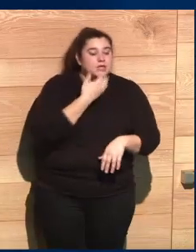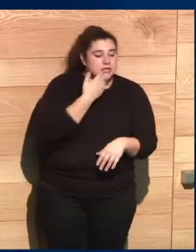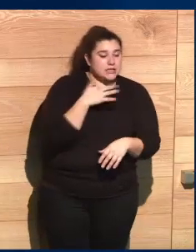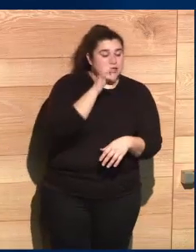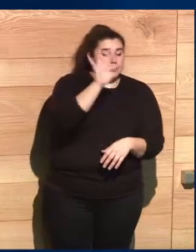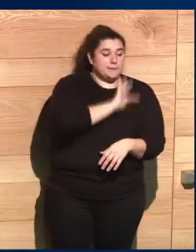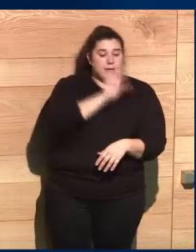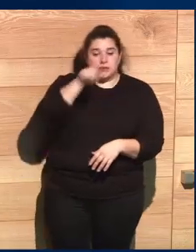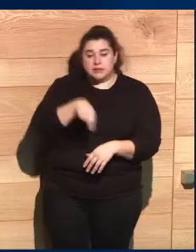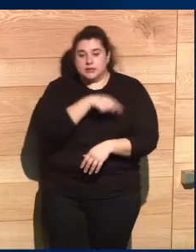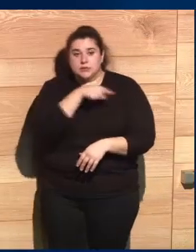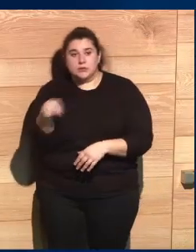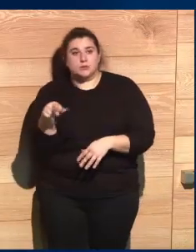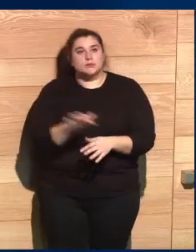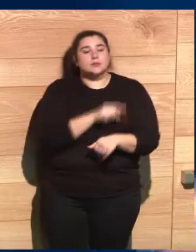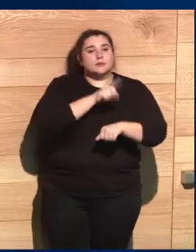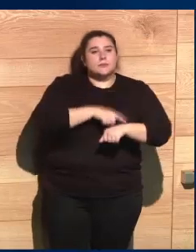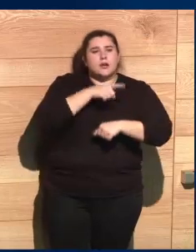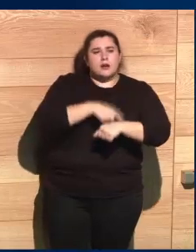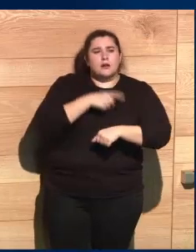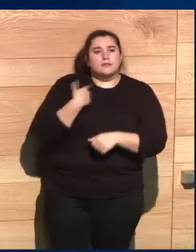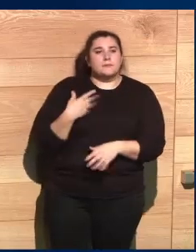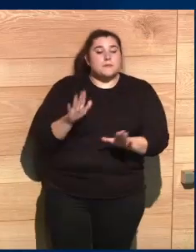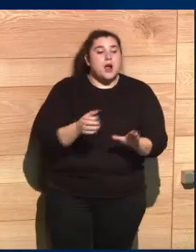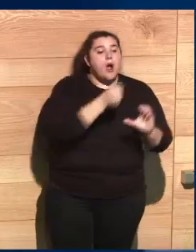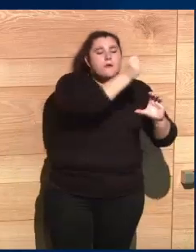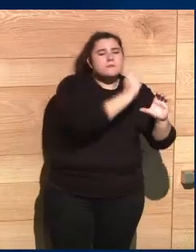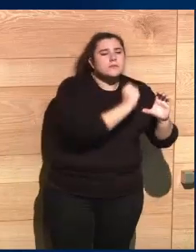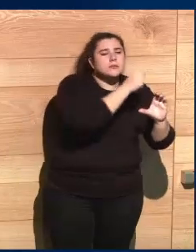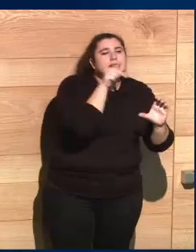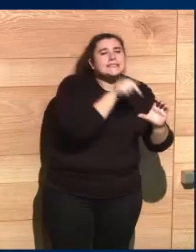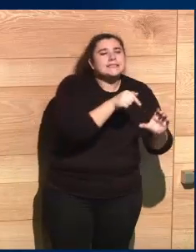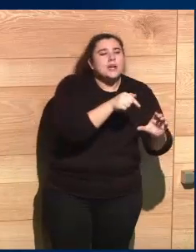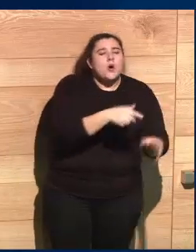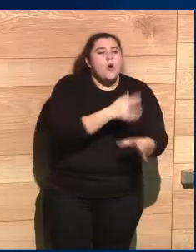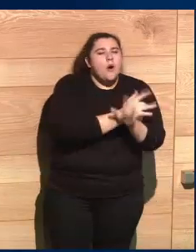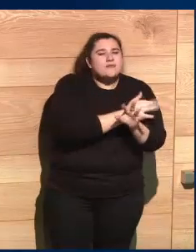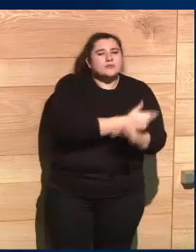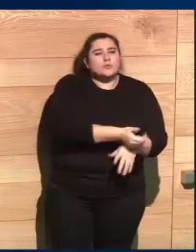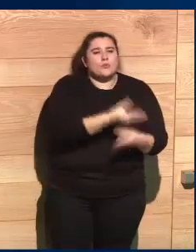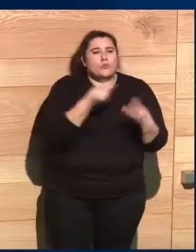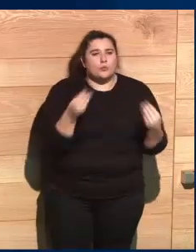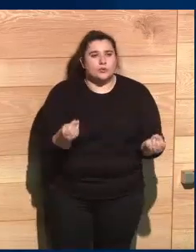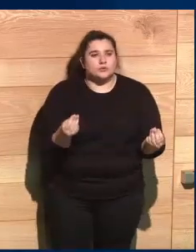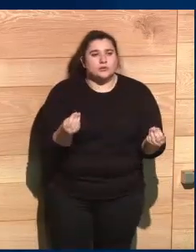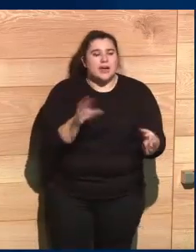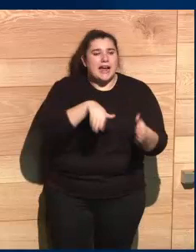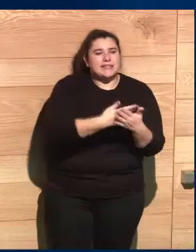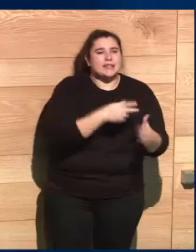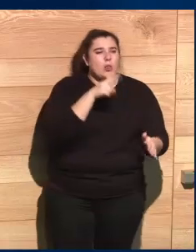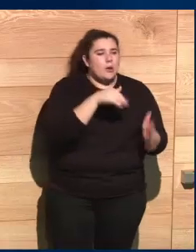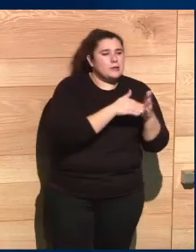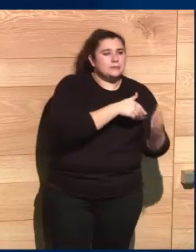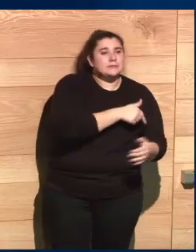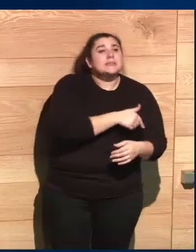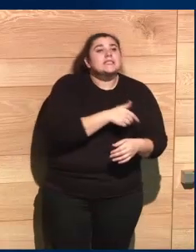¿no? Y sin embargo, en las nuevas máquinas tragaperras, tú en una hora puedes jugar a 2000 juegos. Sobre todo porque se las han diseñado de forma que tú puedas estar jugando a